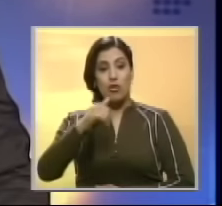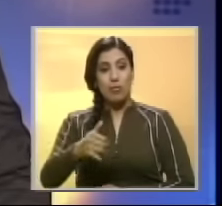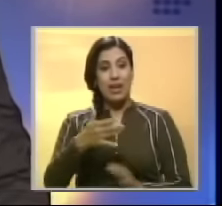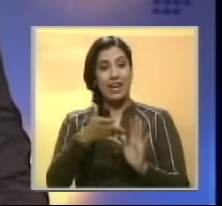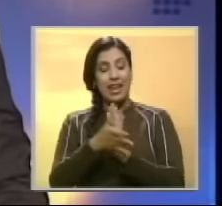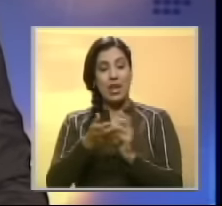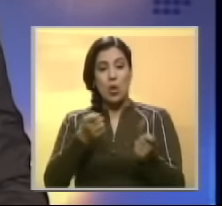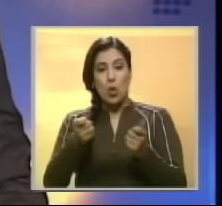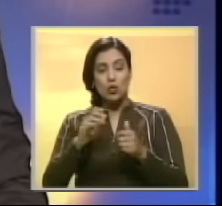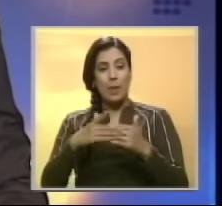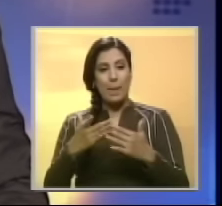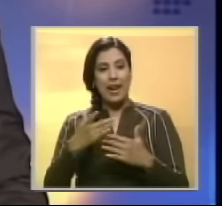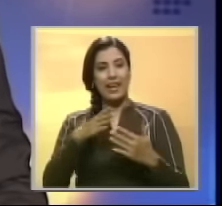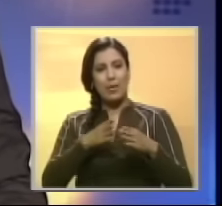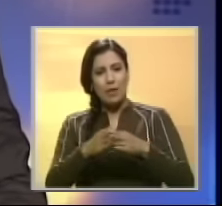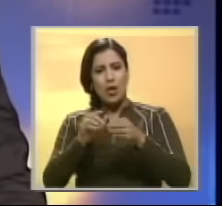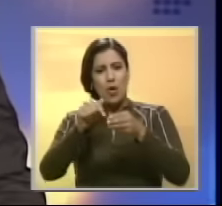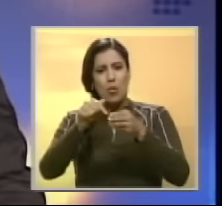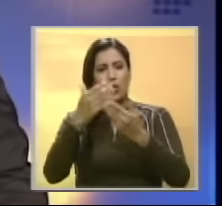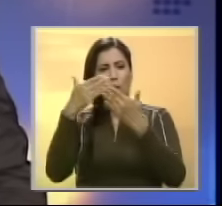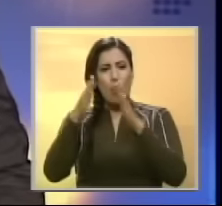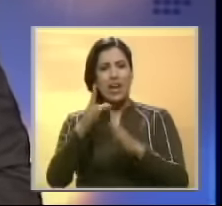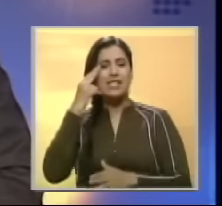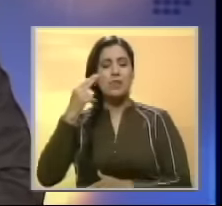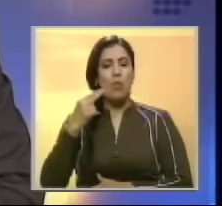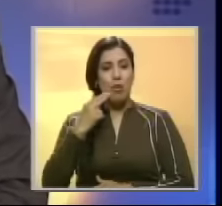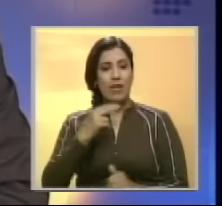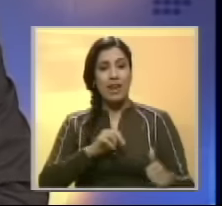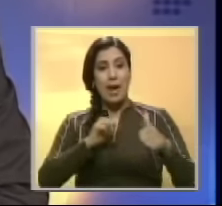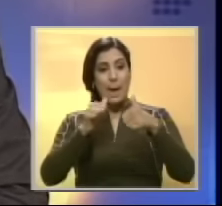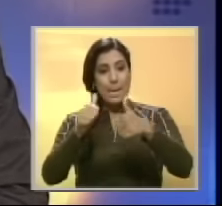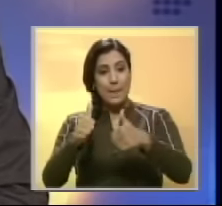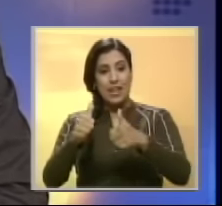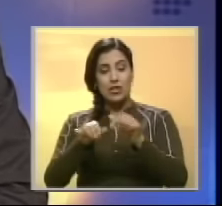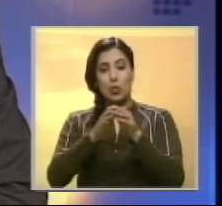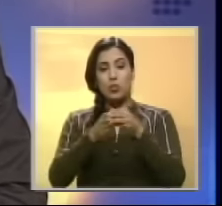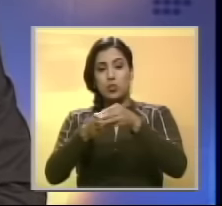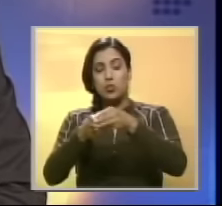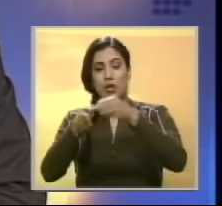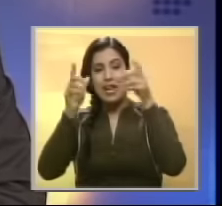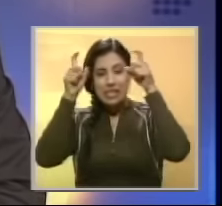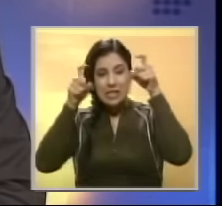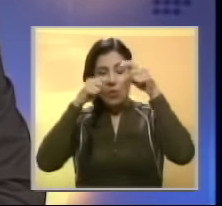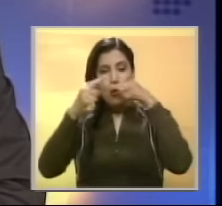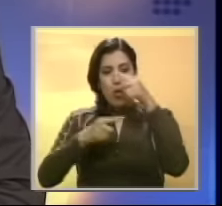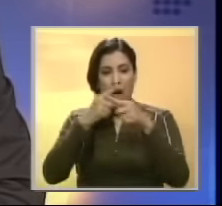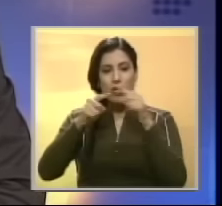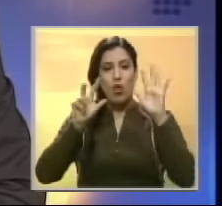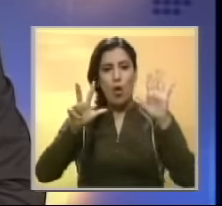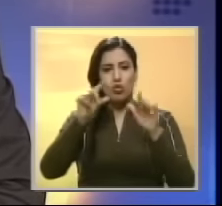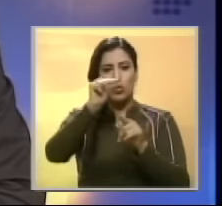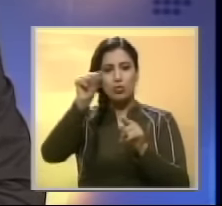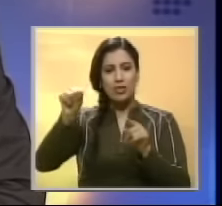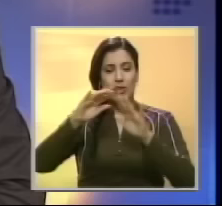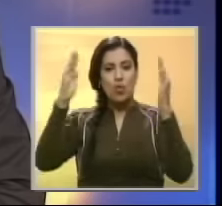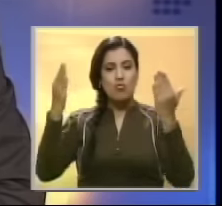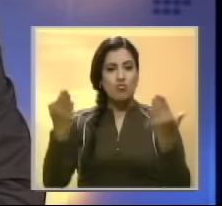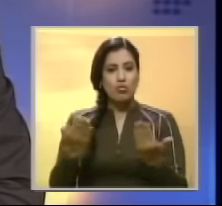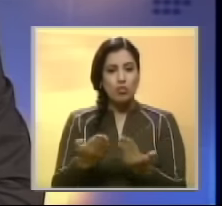que afinan detalles para el zarpe del buque escuela Simón Bolívar que realizará su crucero de instrucción anual por ocho puertos del